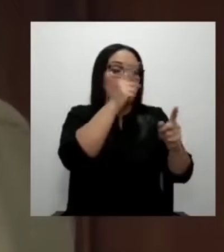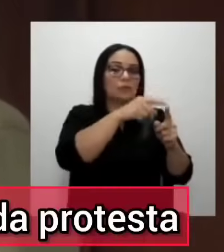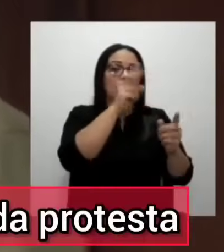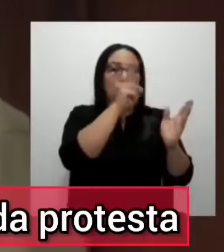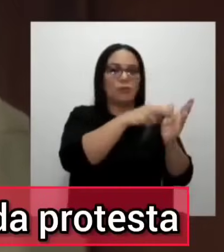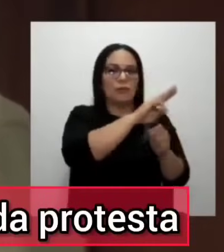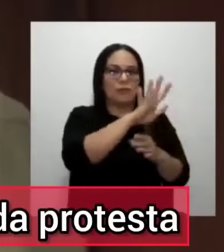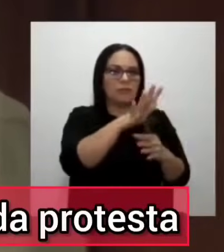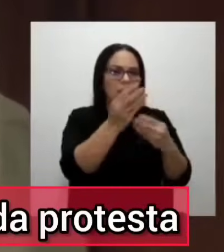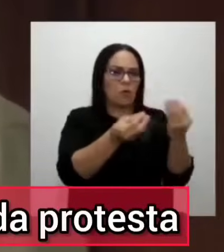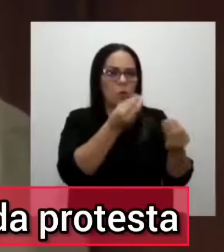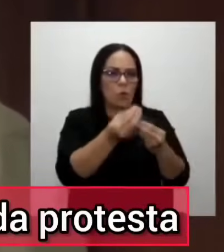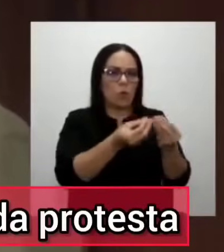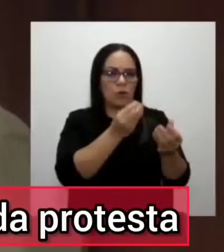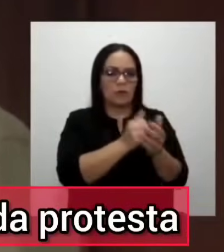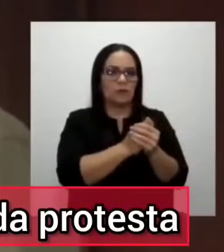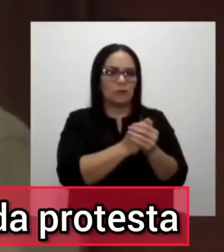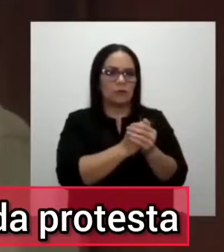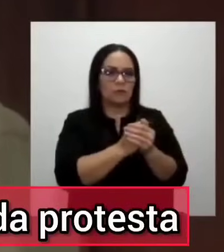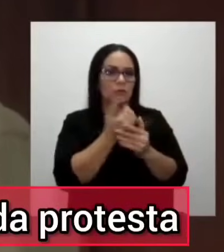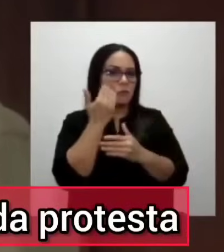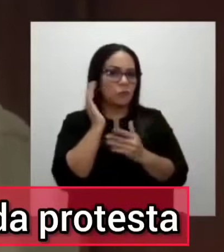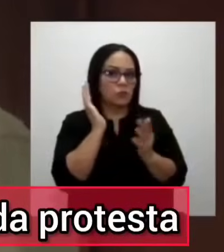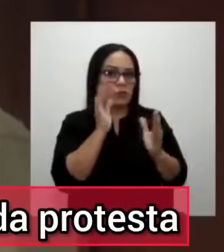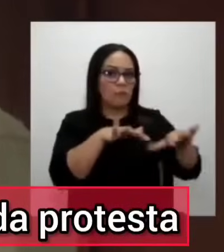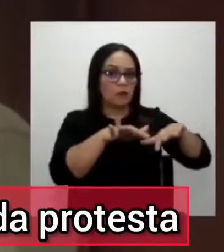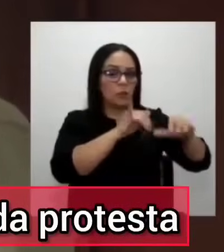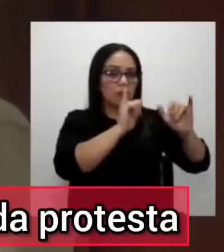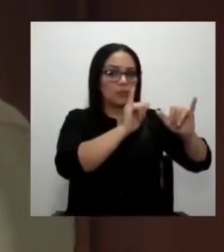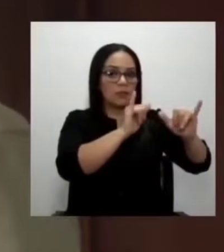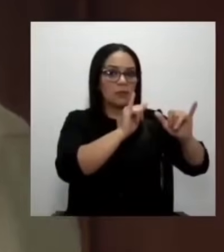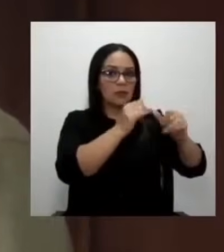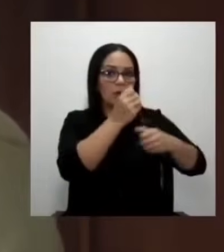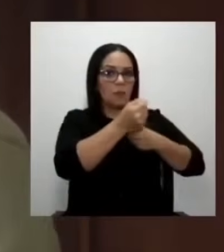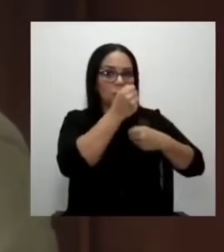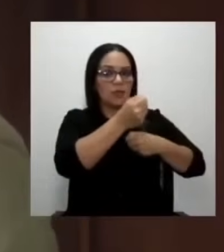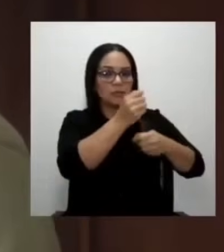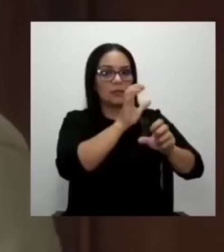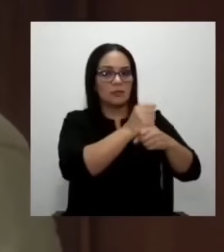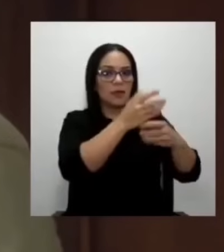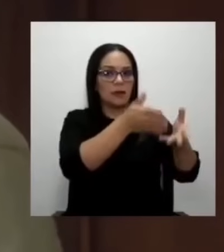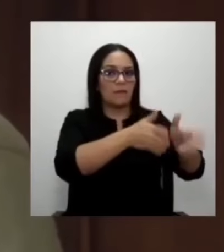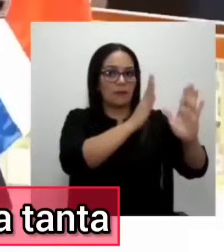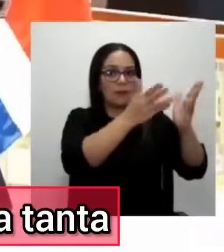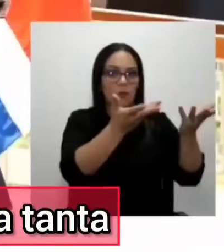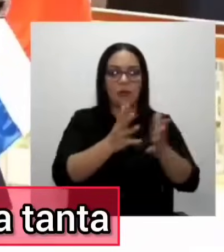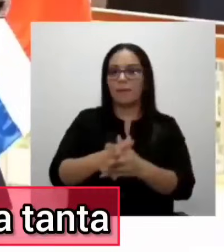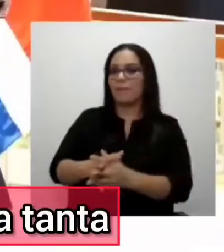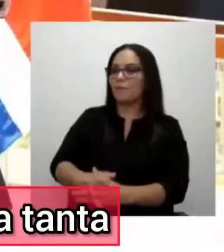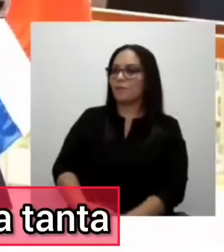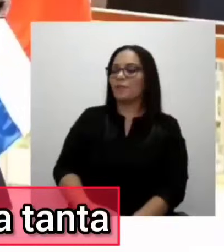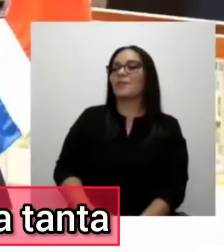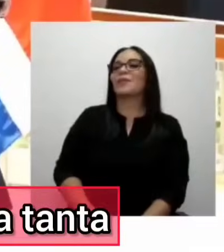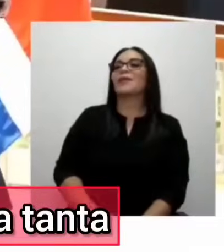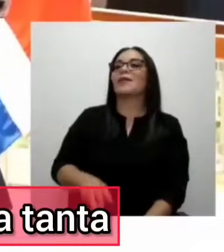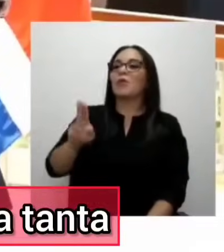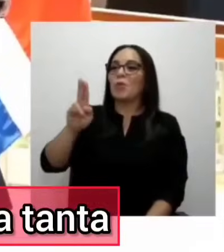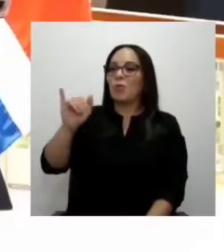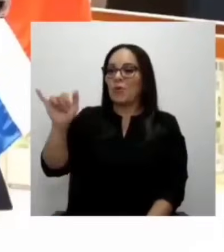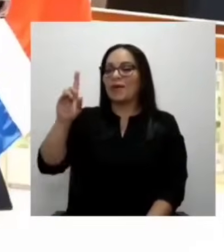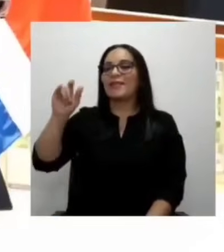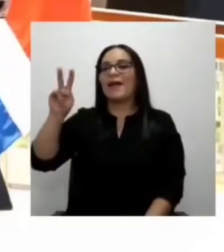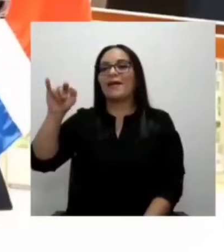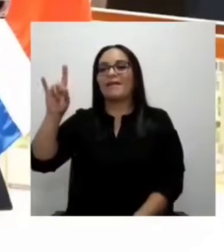2025, entonces no sé si van a actuar así con cada protesta que se realice en carretera. Uy, don David, por eso usted me causa